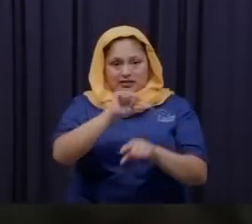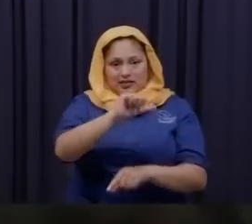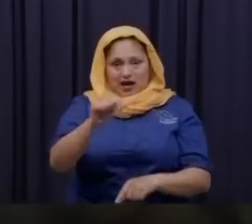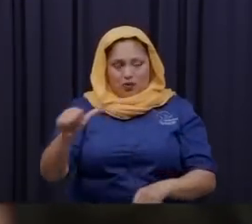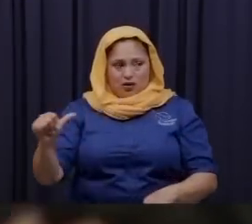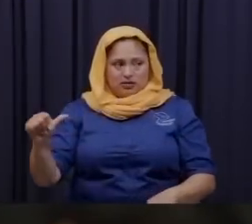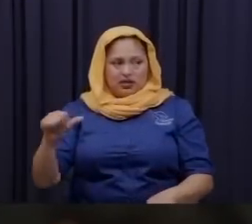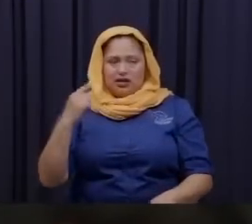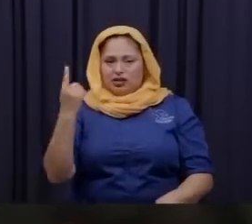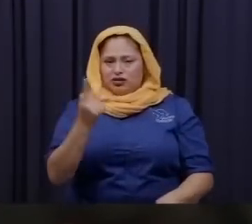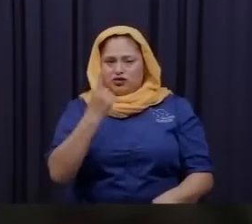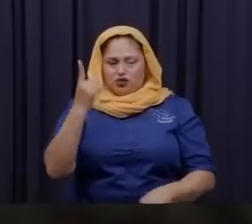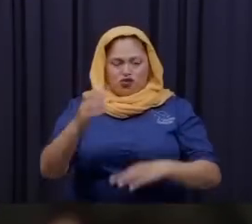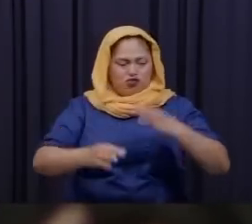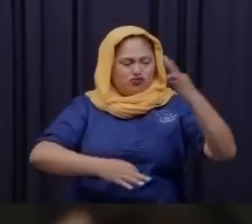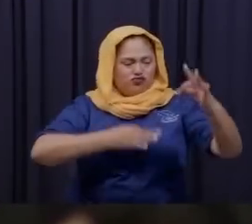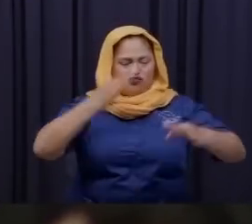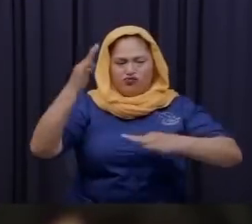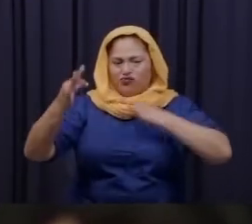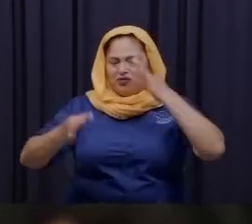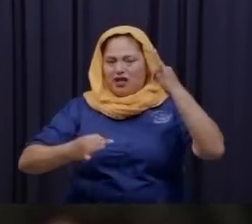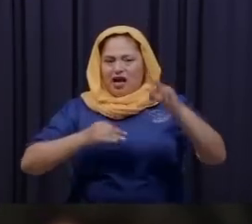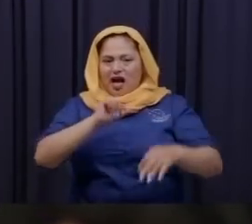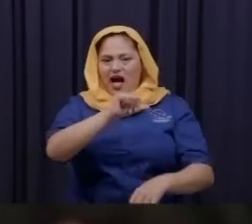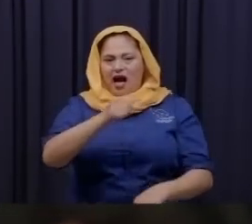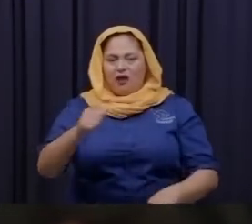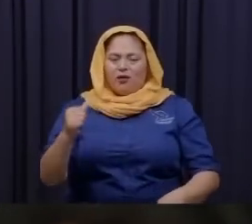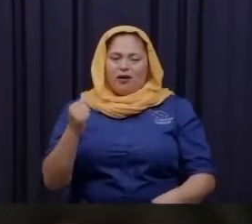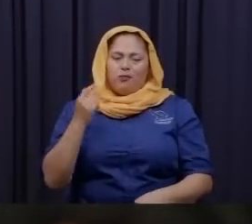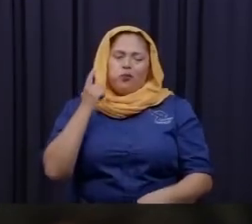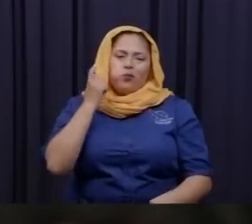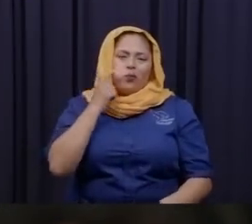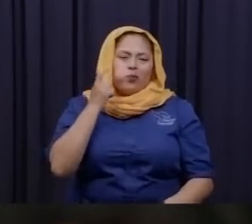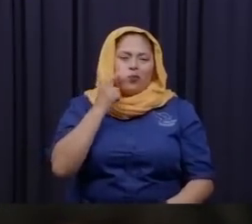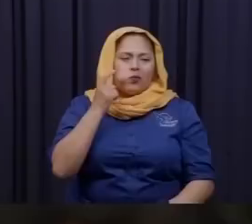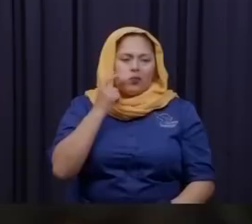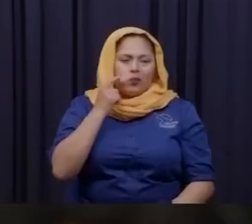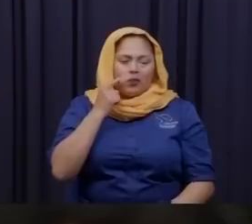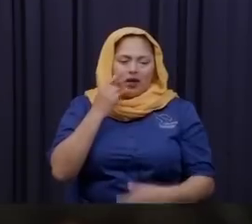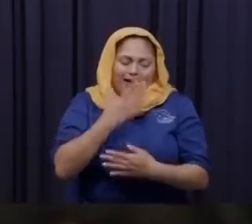que brote solamente agua dulce en este momento.